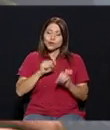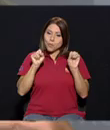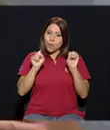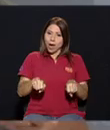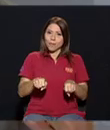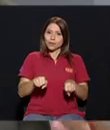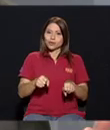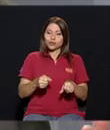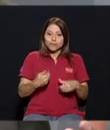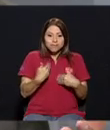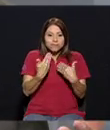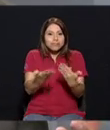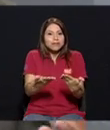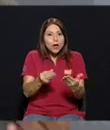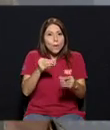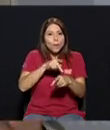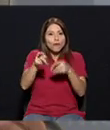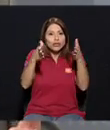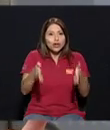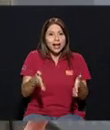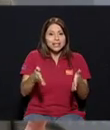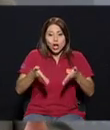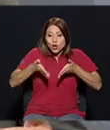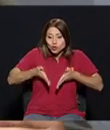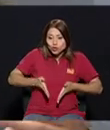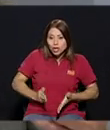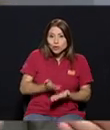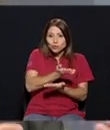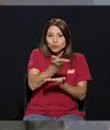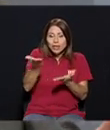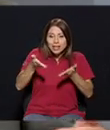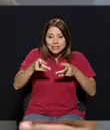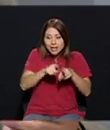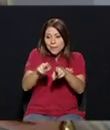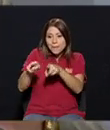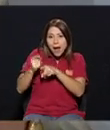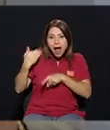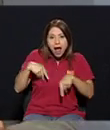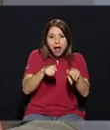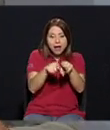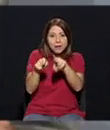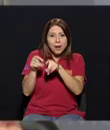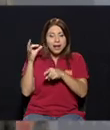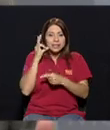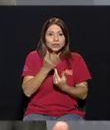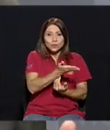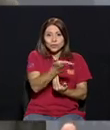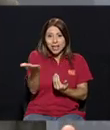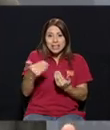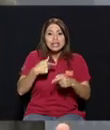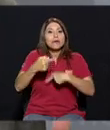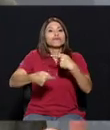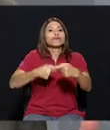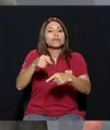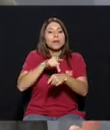seamos capaces de producir esos profesionales, los hijos de ustedes, los hermanos de ustedes, las hermanas, que van a ser